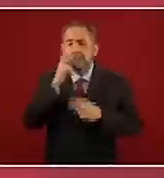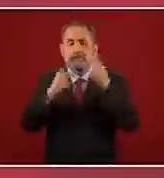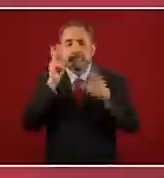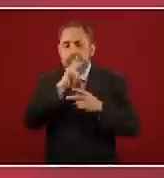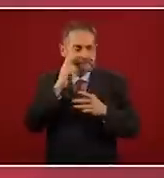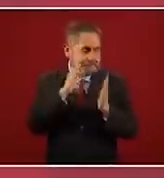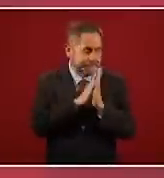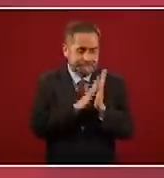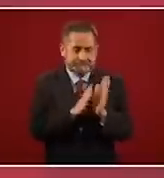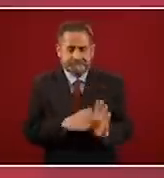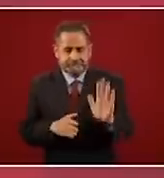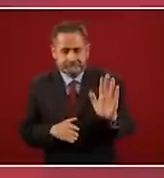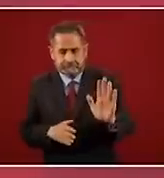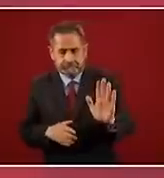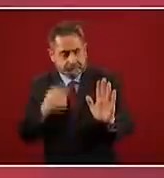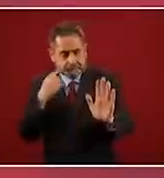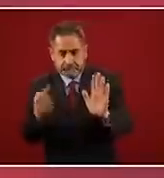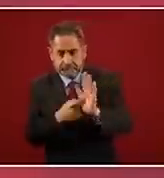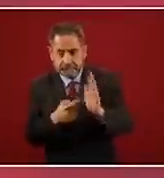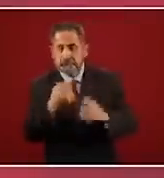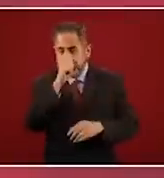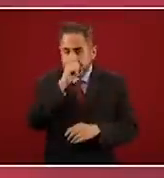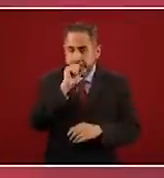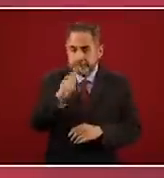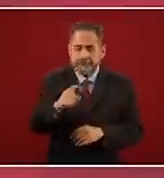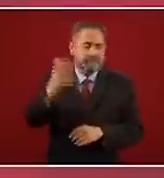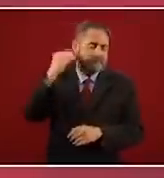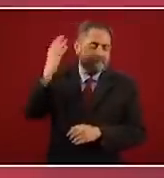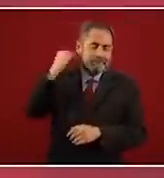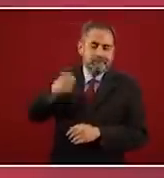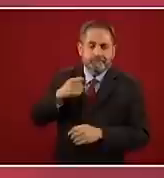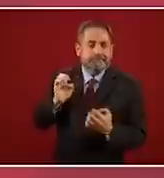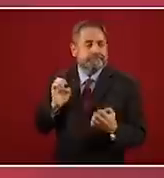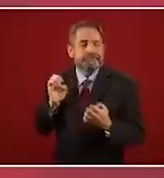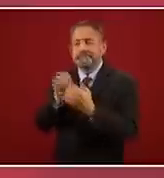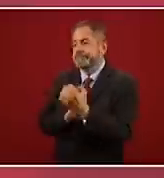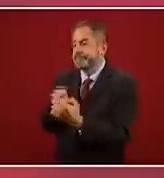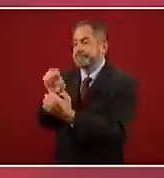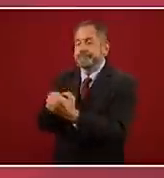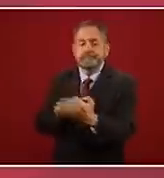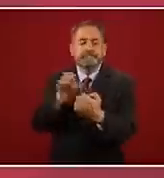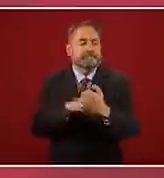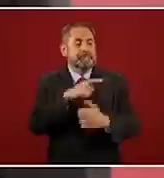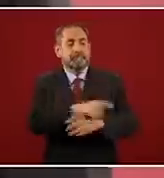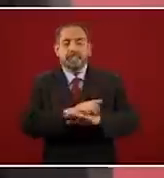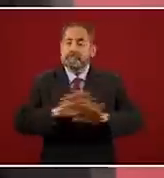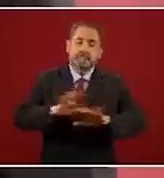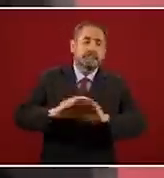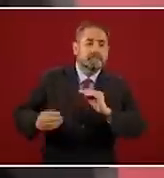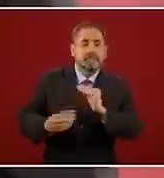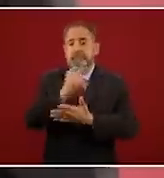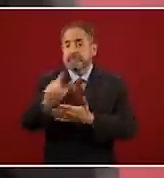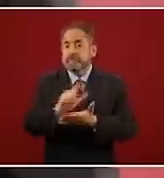palabras. Además, repito, engañaron al pueblo de México diciendo que con la reforma